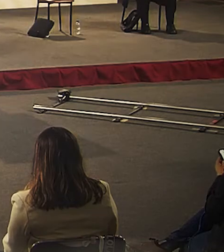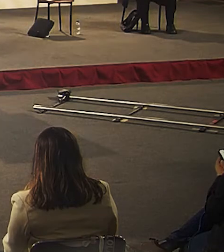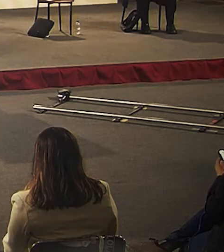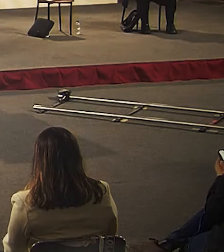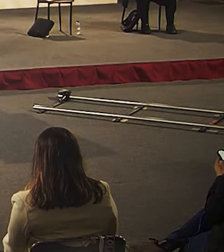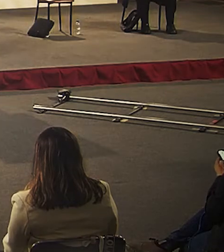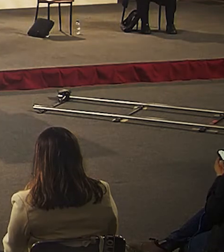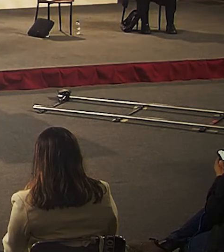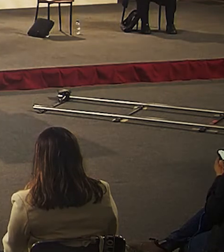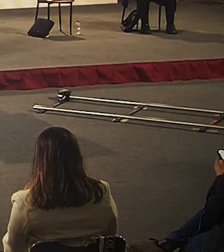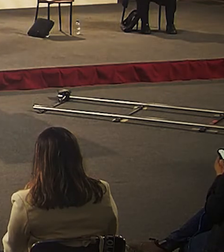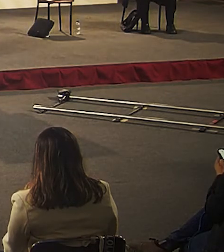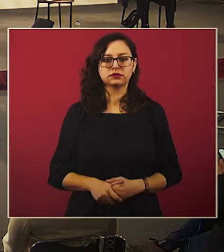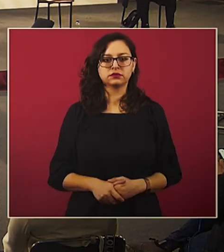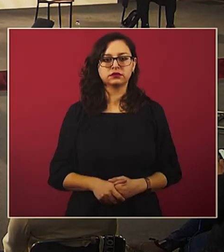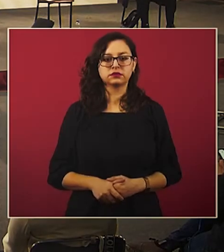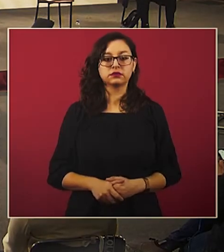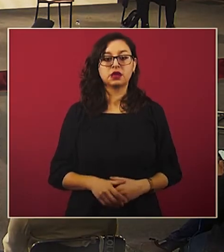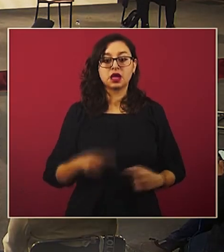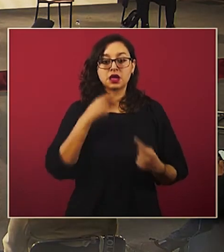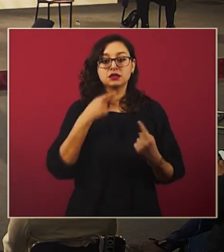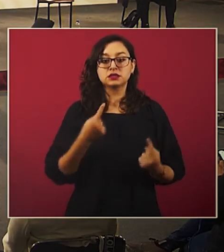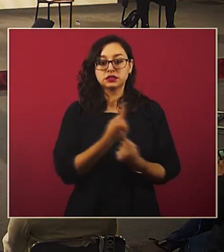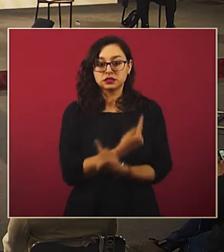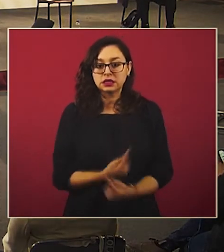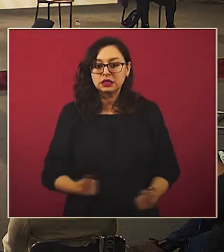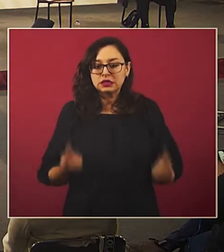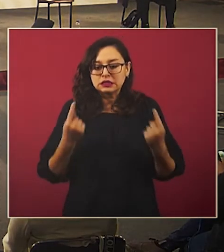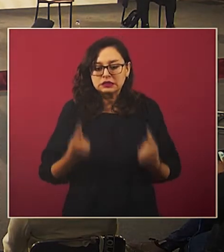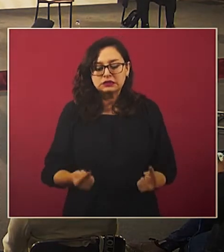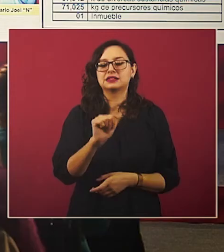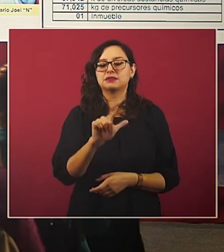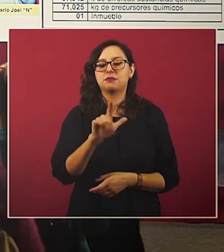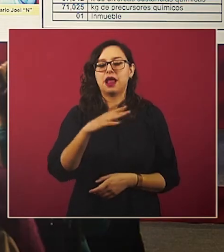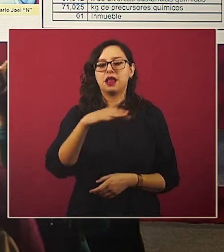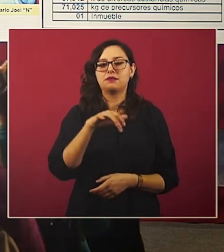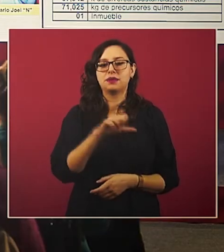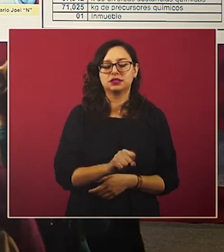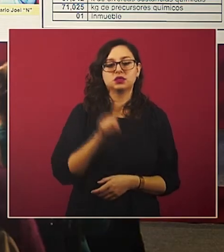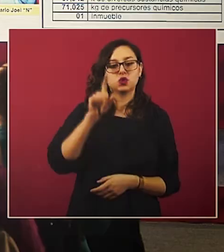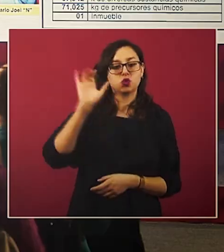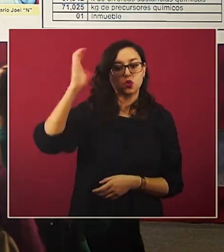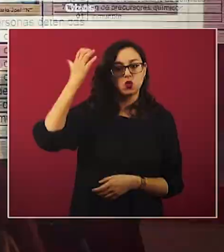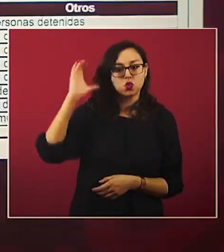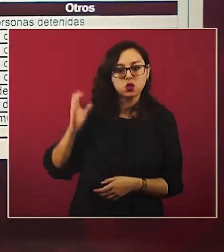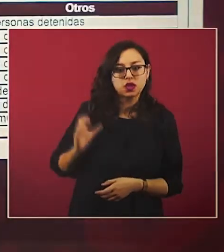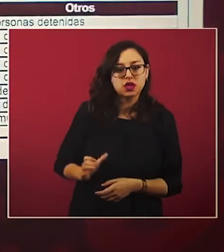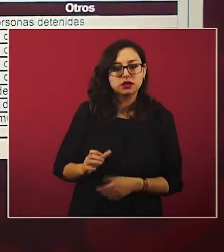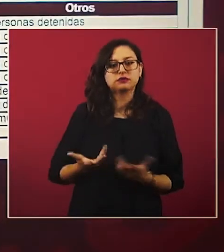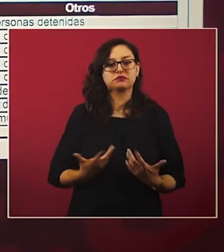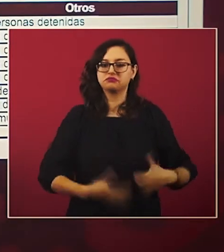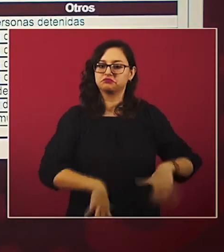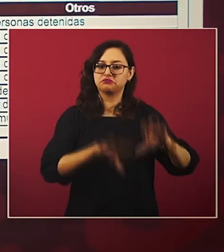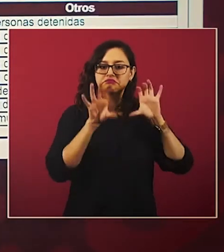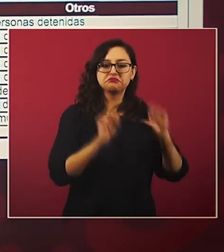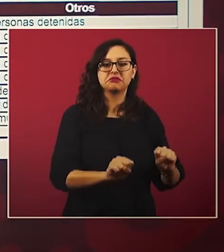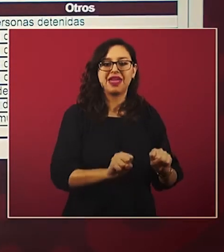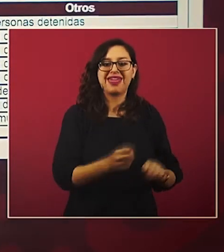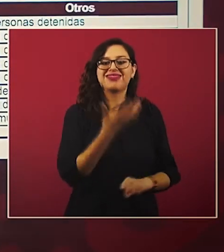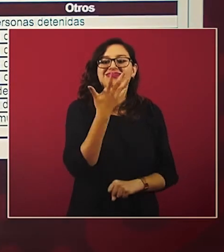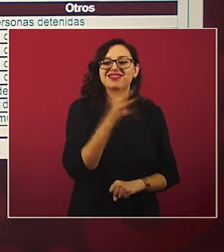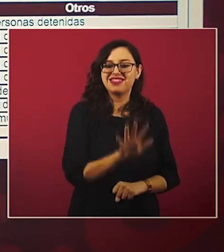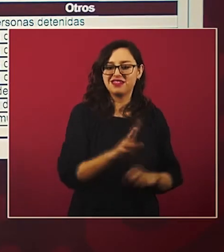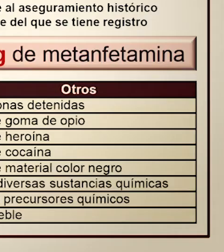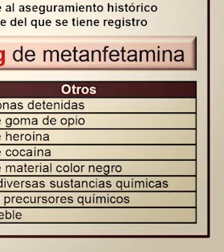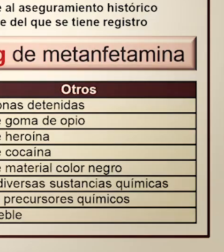mujer que también fue víctima de Javier N., quien ya fue vinculado a proceso. Como parte del combate a la delincuencia organizada, se logró el